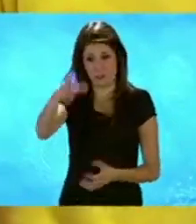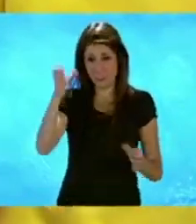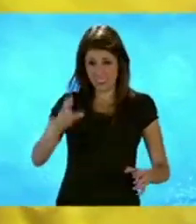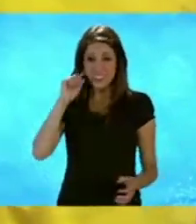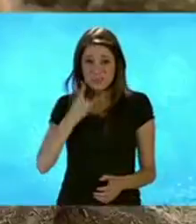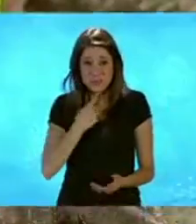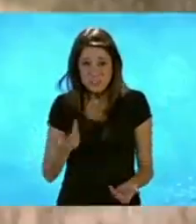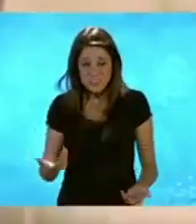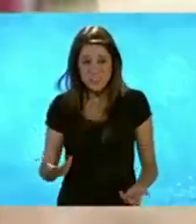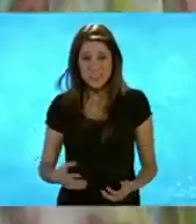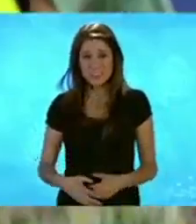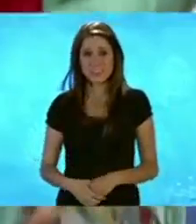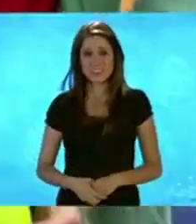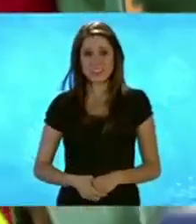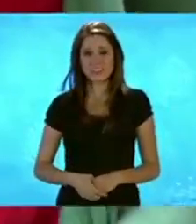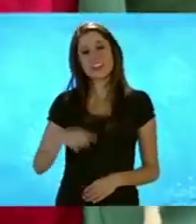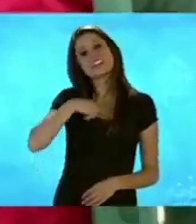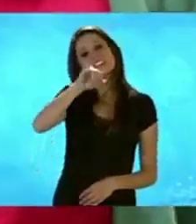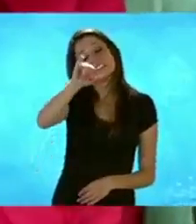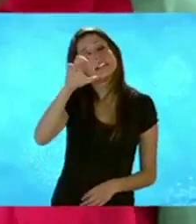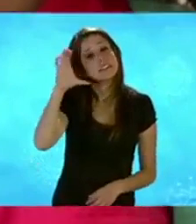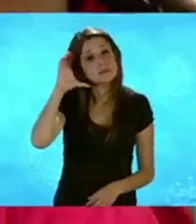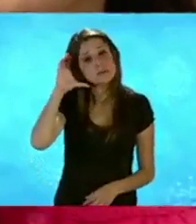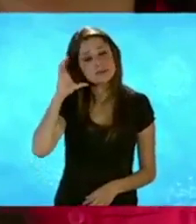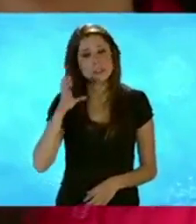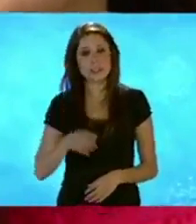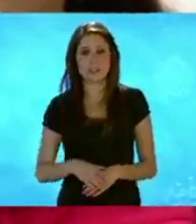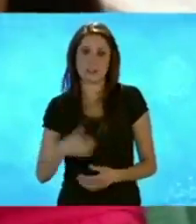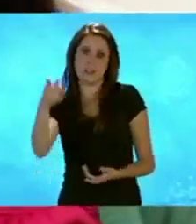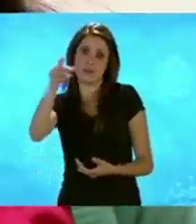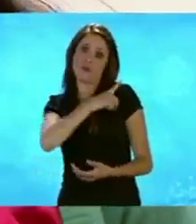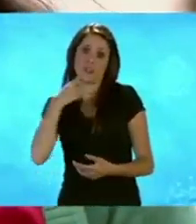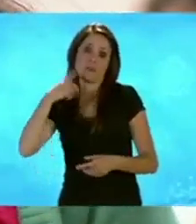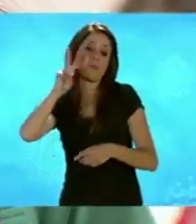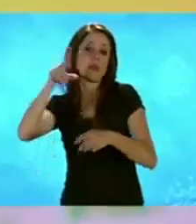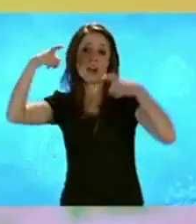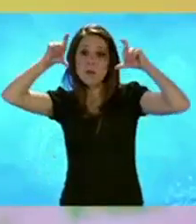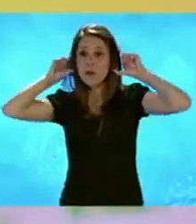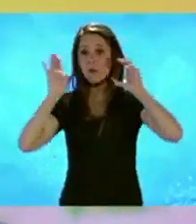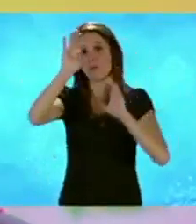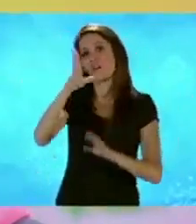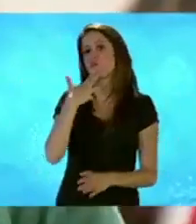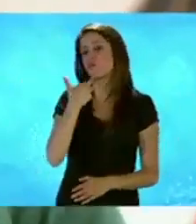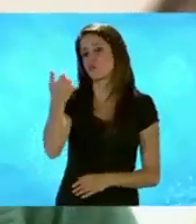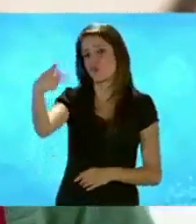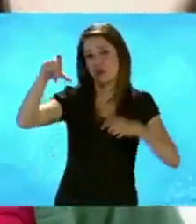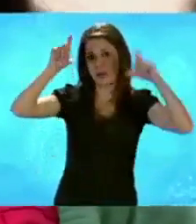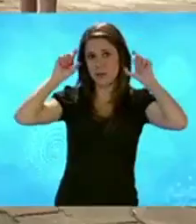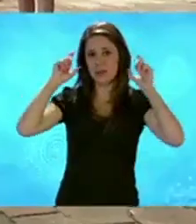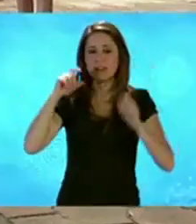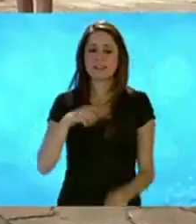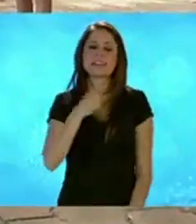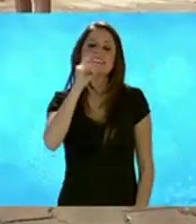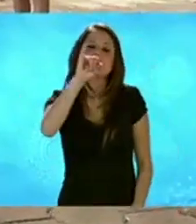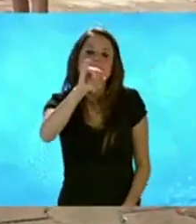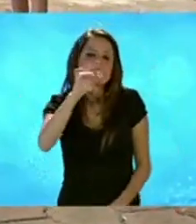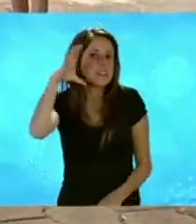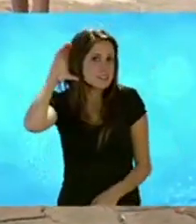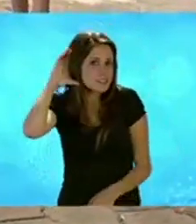sorda? Sí, te escuché. Ah, pues deberías ir a que te chequen tus aparatos, como que no funcionan, ¿eh? Que sí, te